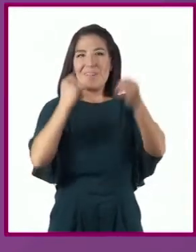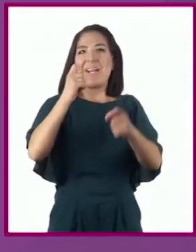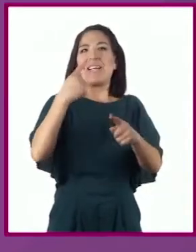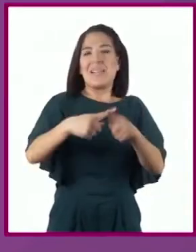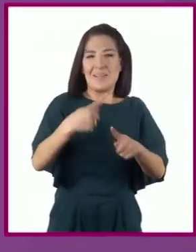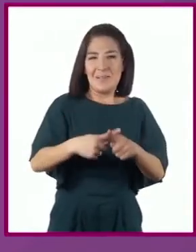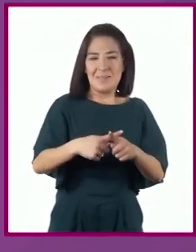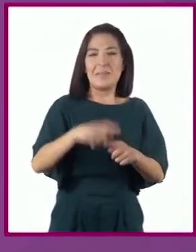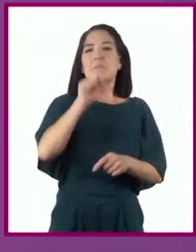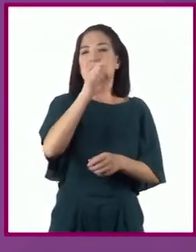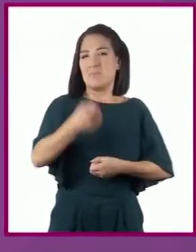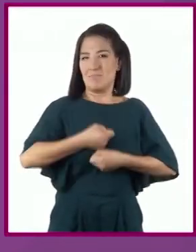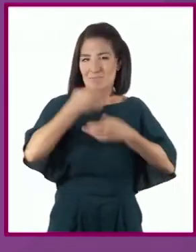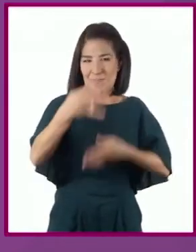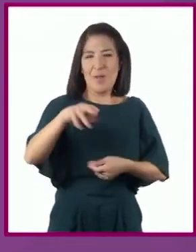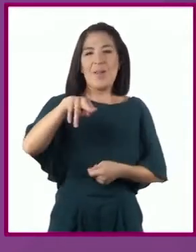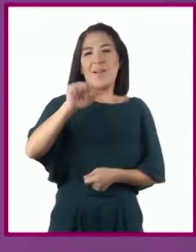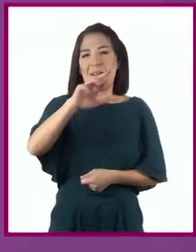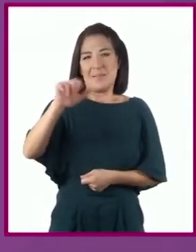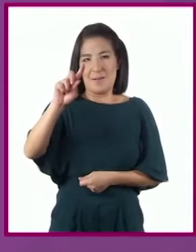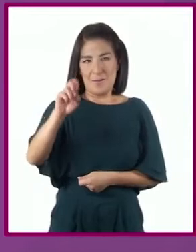narrador.